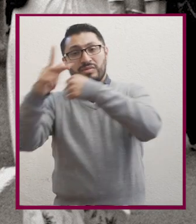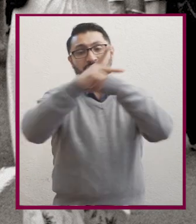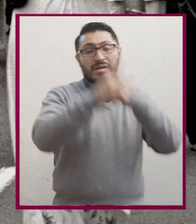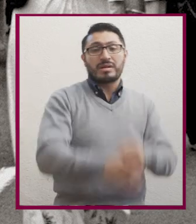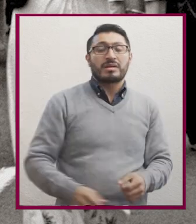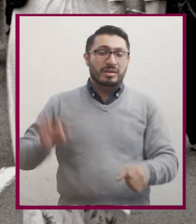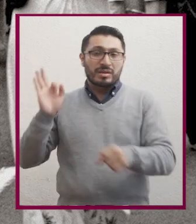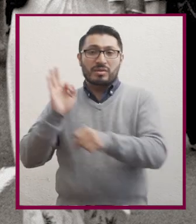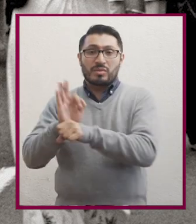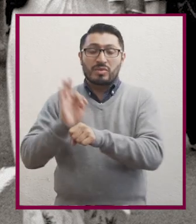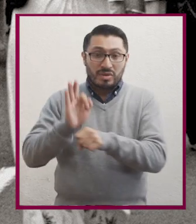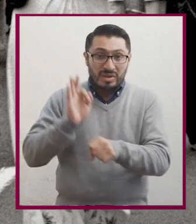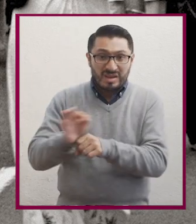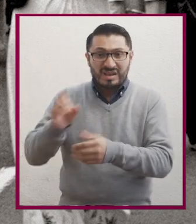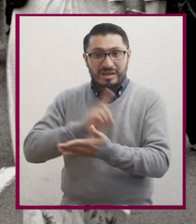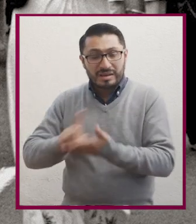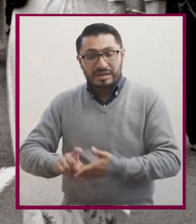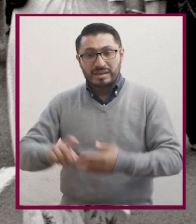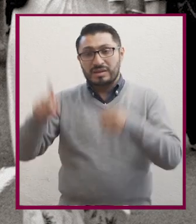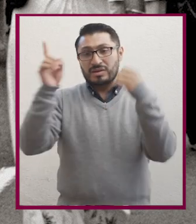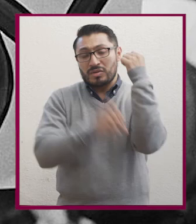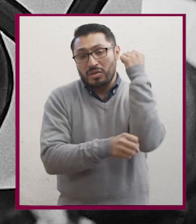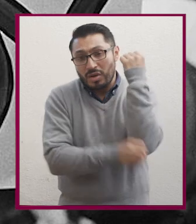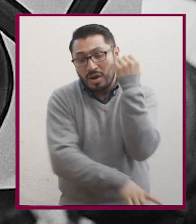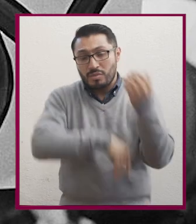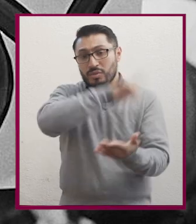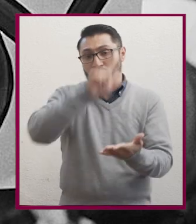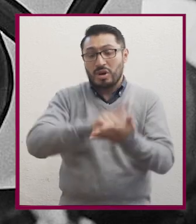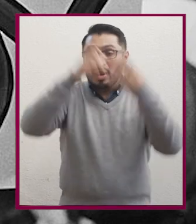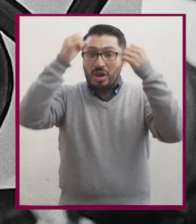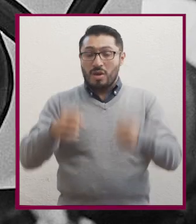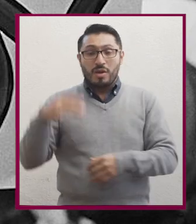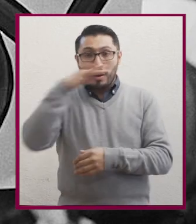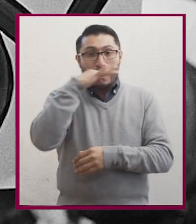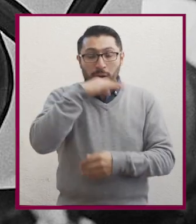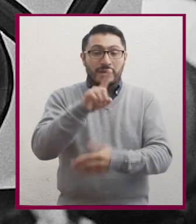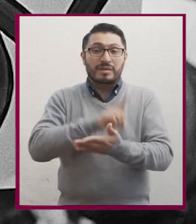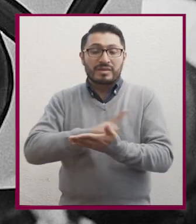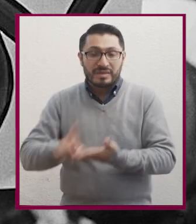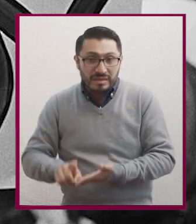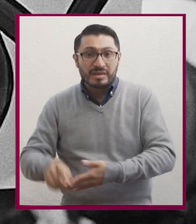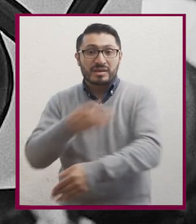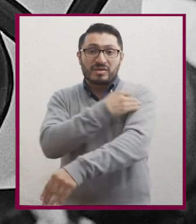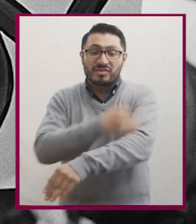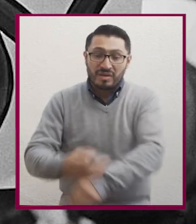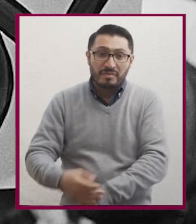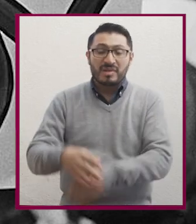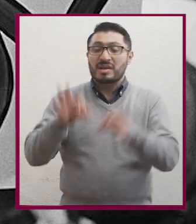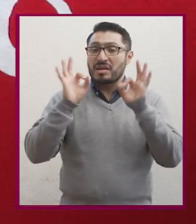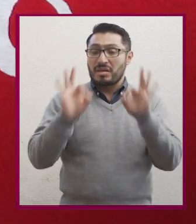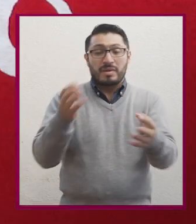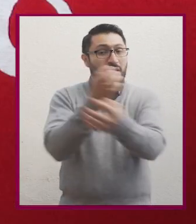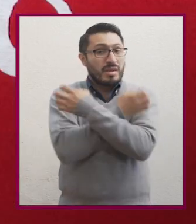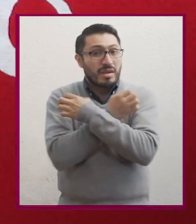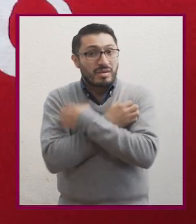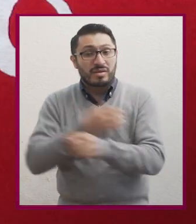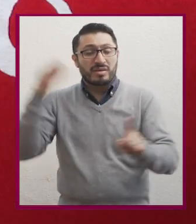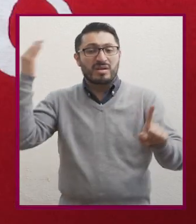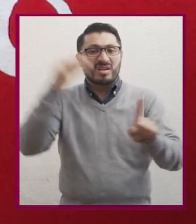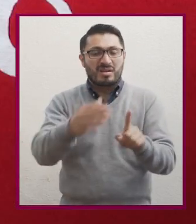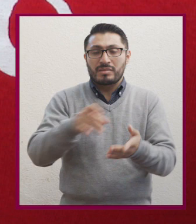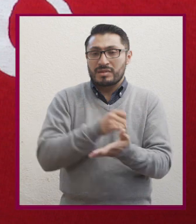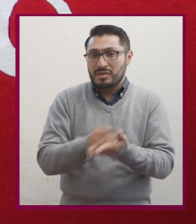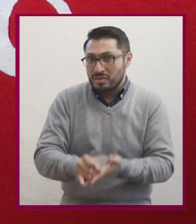al aborto legal, seguro y gratuito, el derecho a una sanidad reproductiva de calidad y a la educación para poder